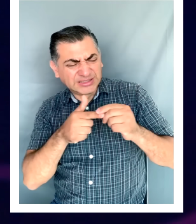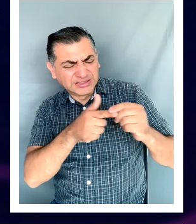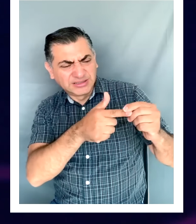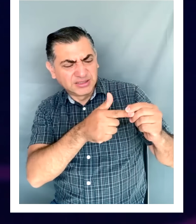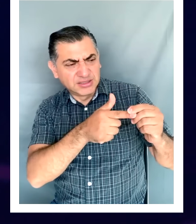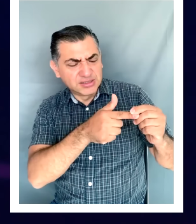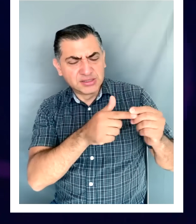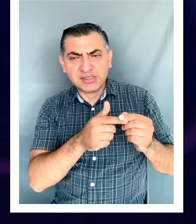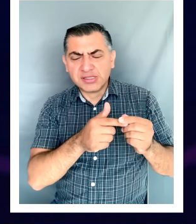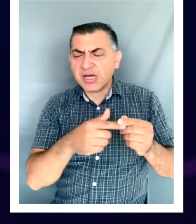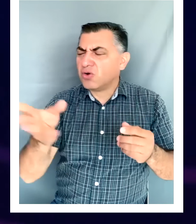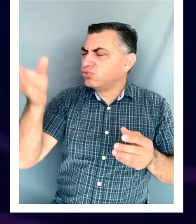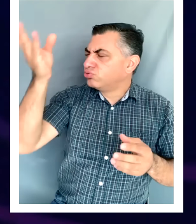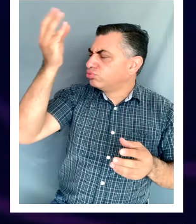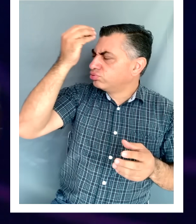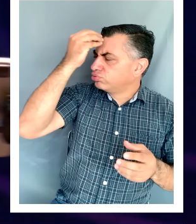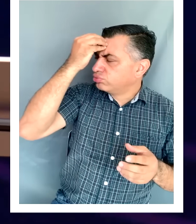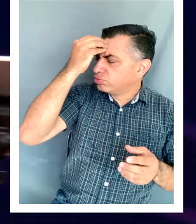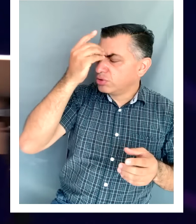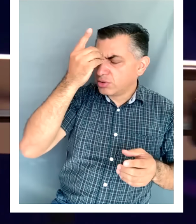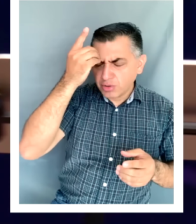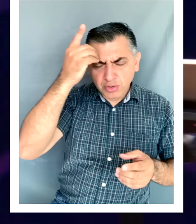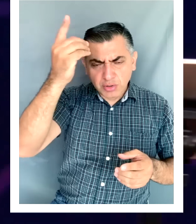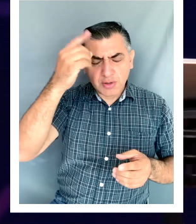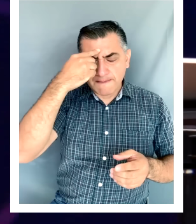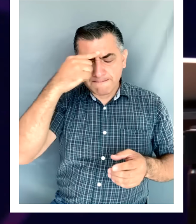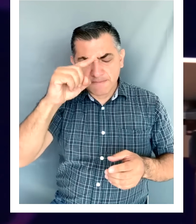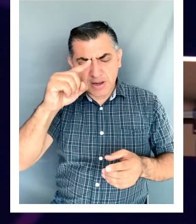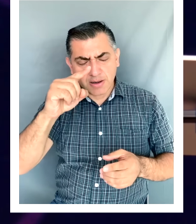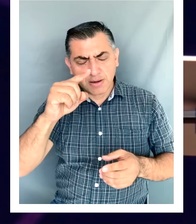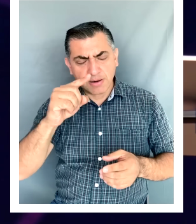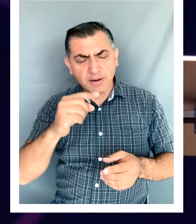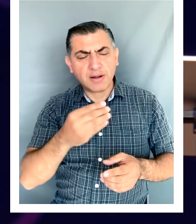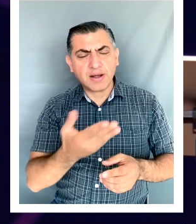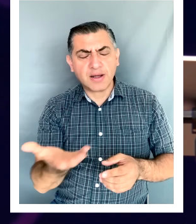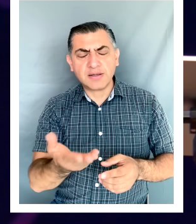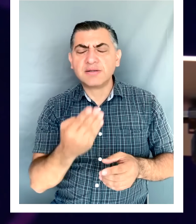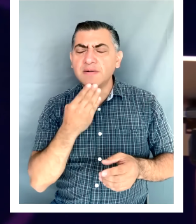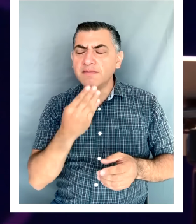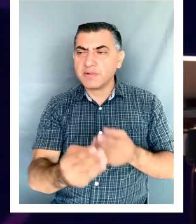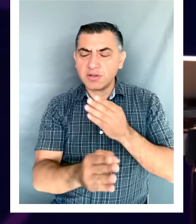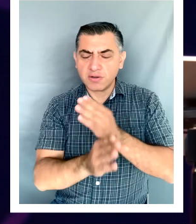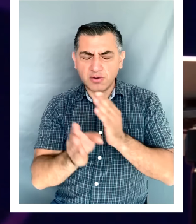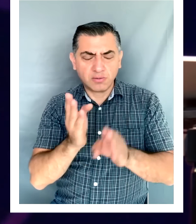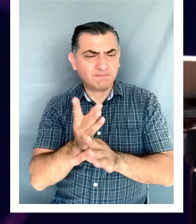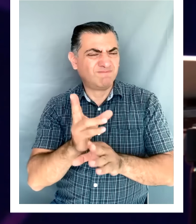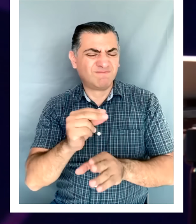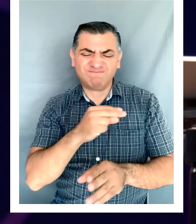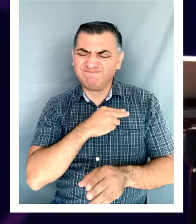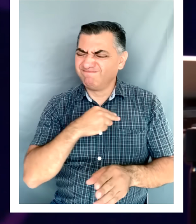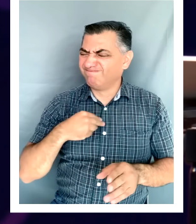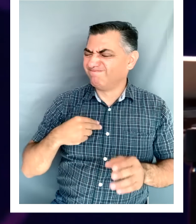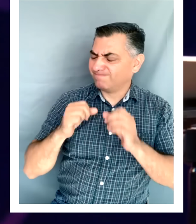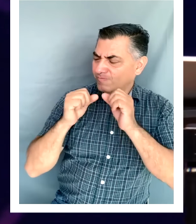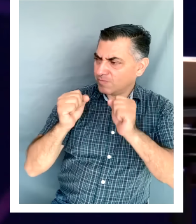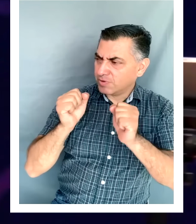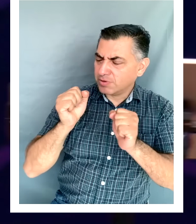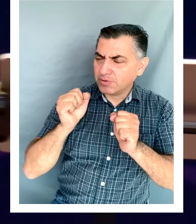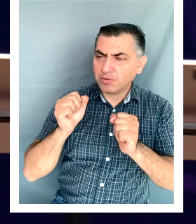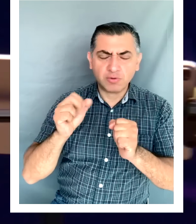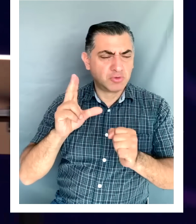dirección y la sabiduría de Dios para tener un excelente papel no es en nuestras fuerzas no